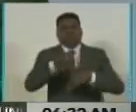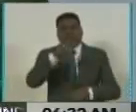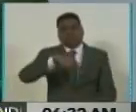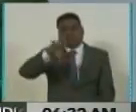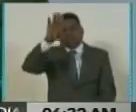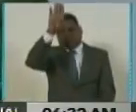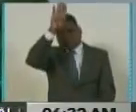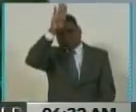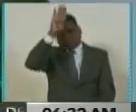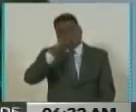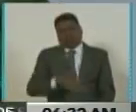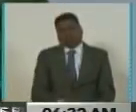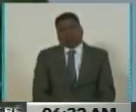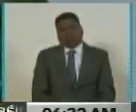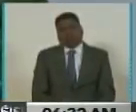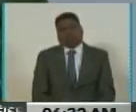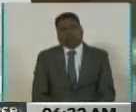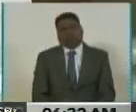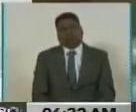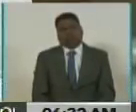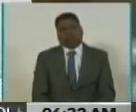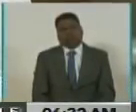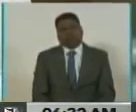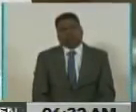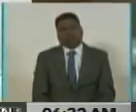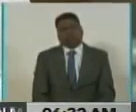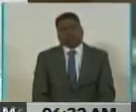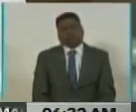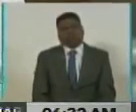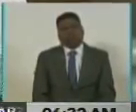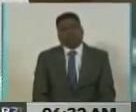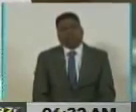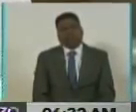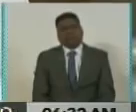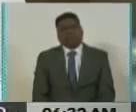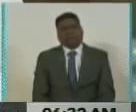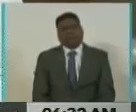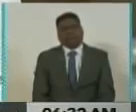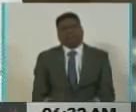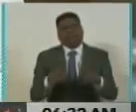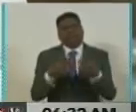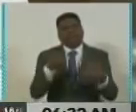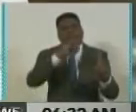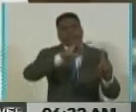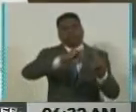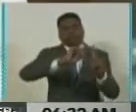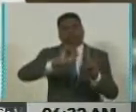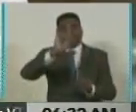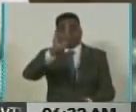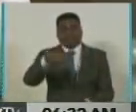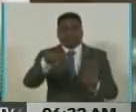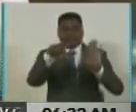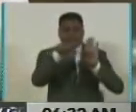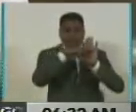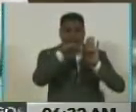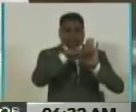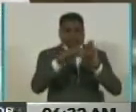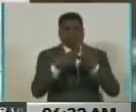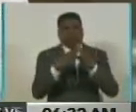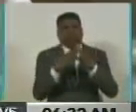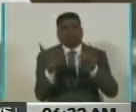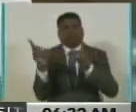también el sector o el ámbito comunicacional en el país influye tanto positiva como, claro, negativamente dentro de una mesa de diálogo